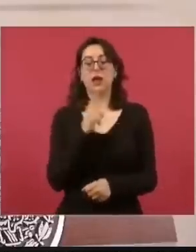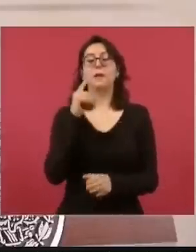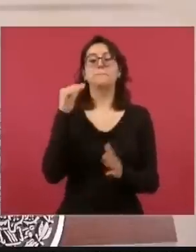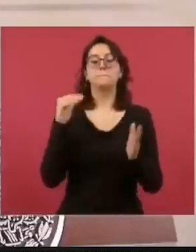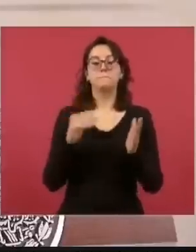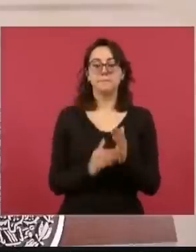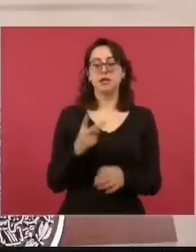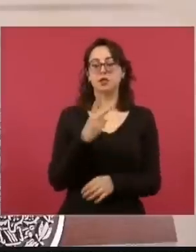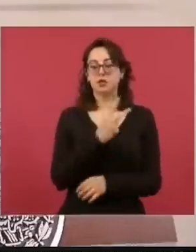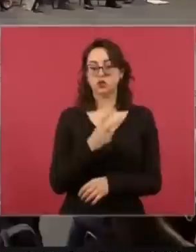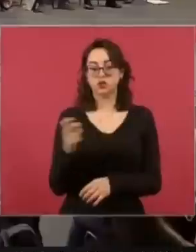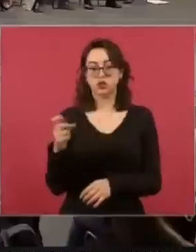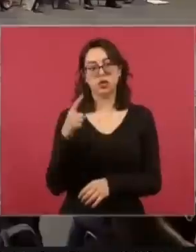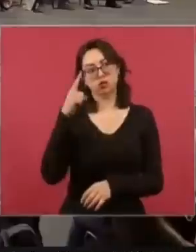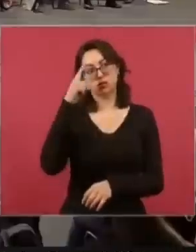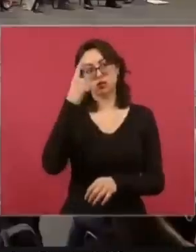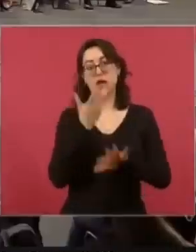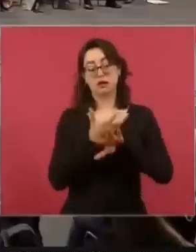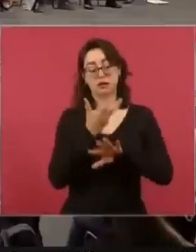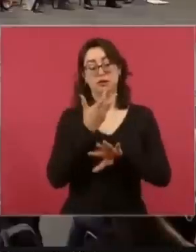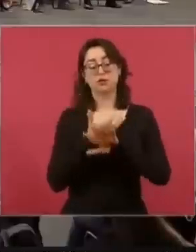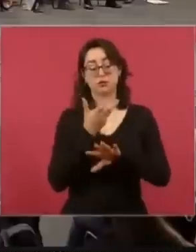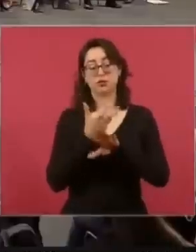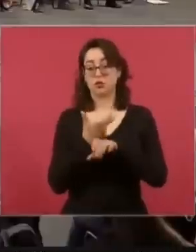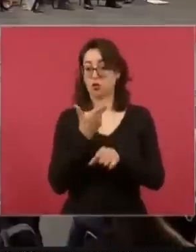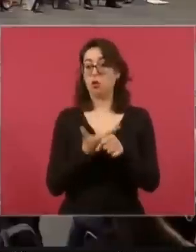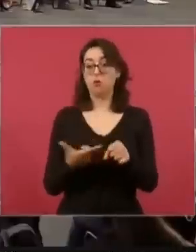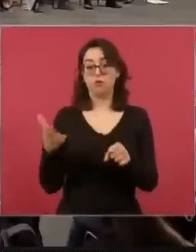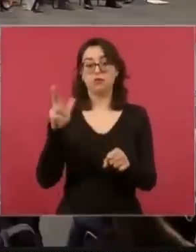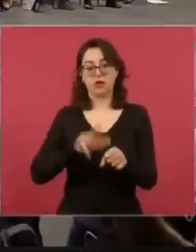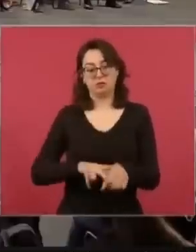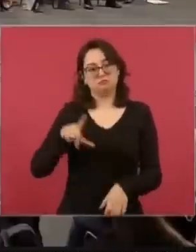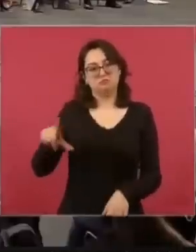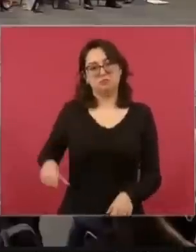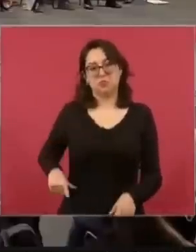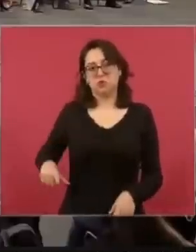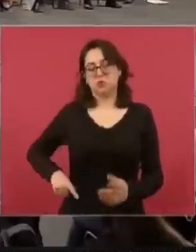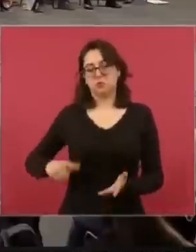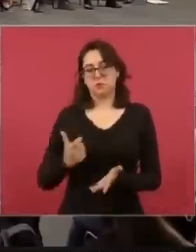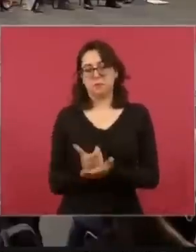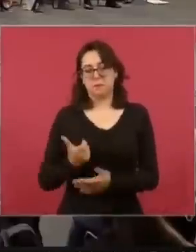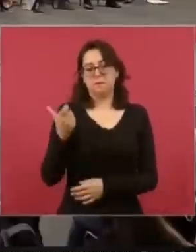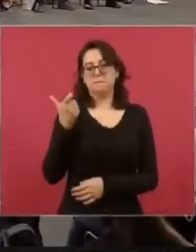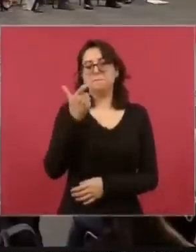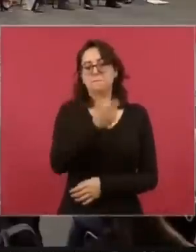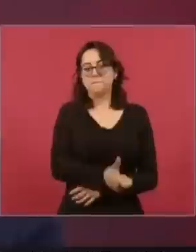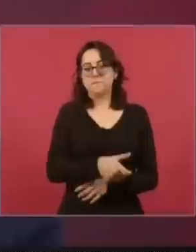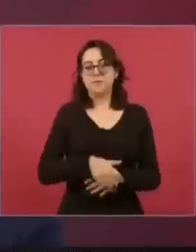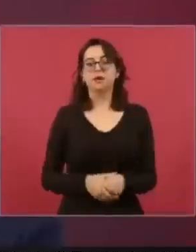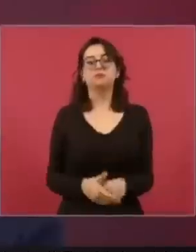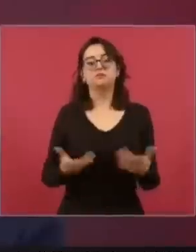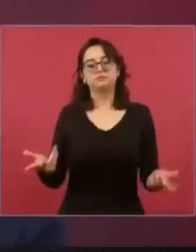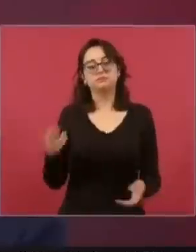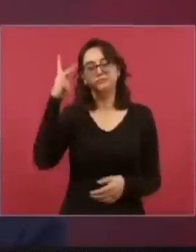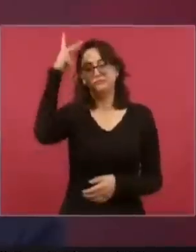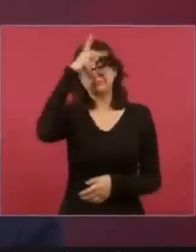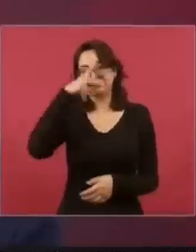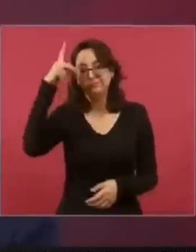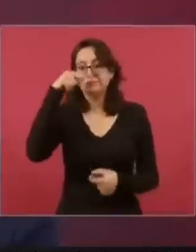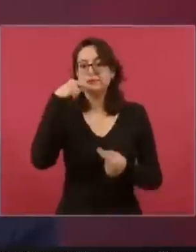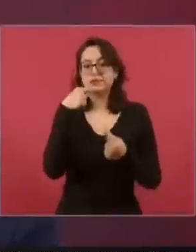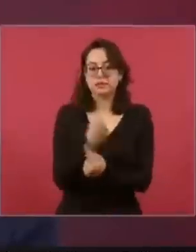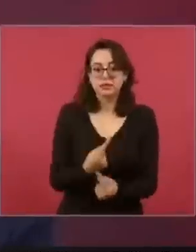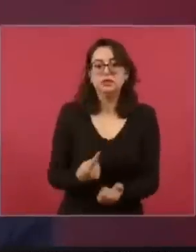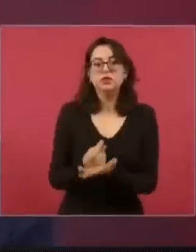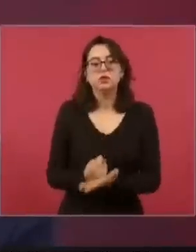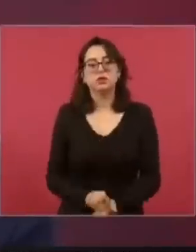de ellas en los Estados Unidos de América Las especialidades de mayor número de atenciones en unidades del IMS son psicología medicina familiar pediatría psiquiatría terapia